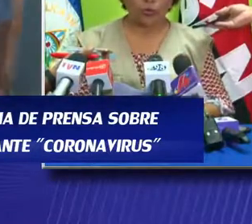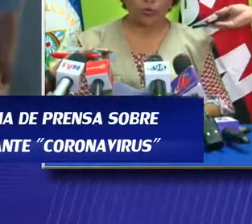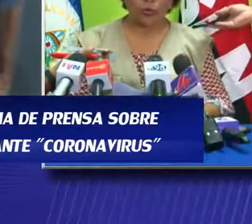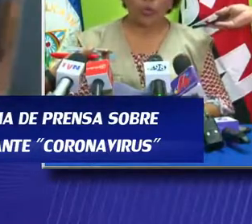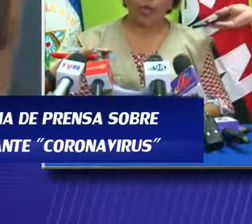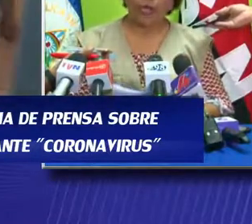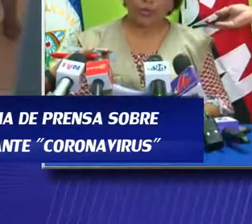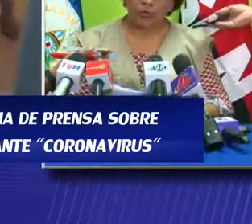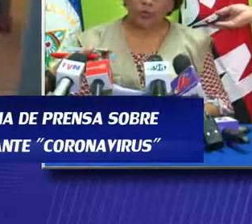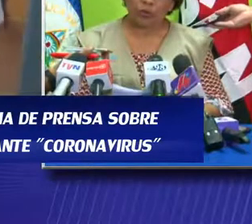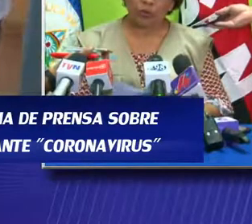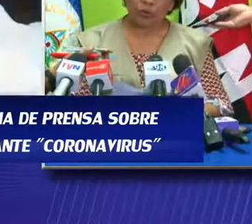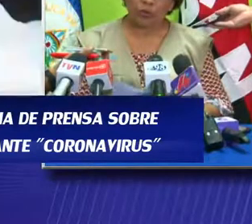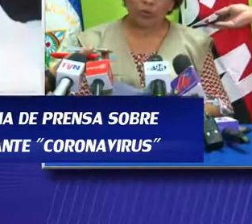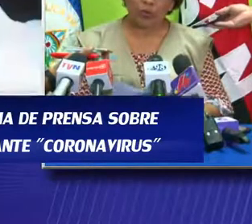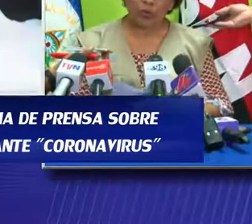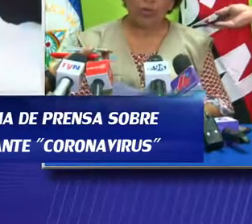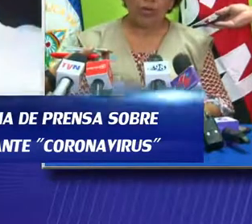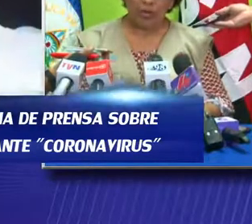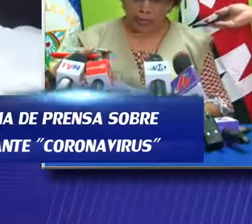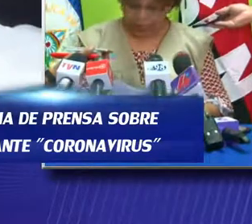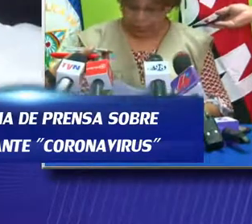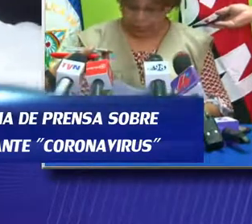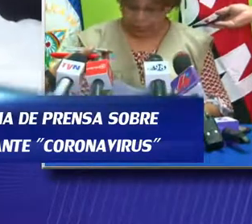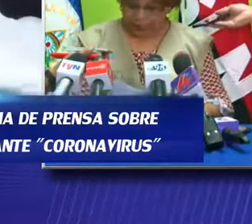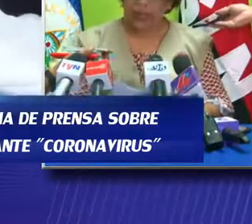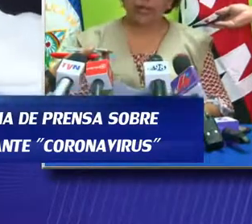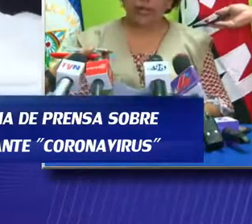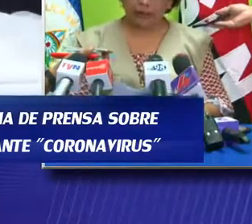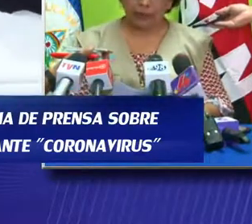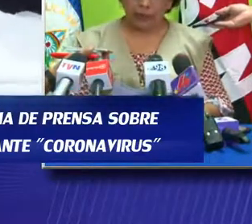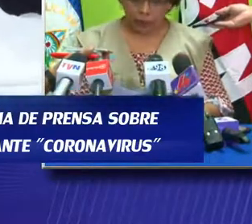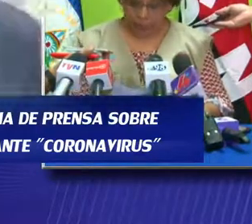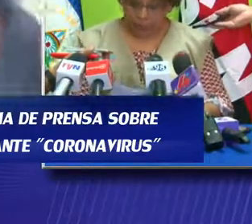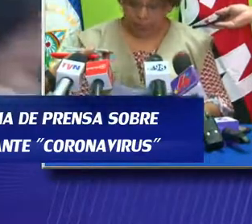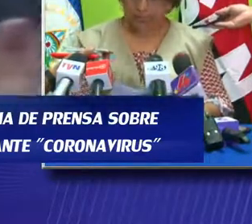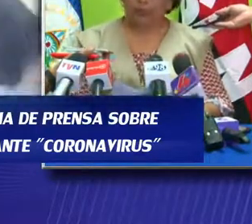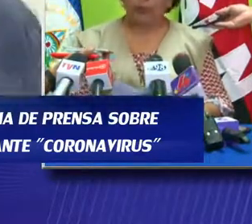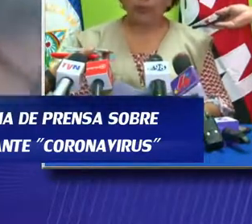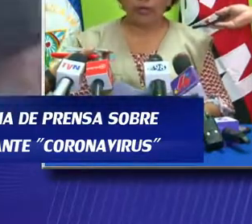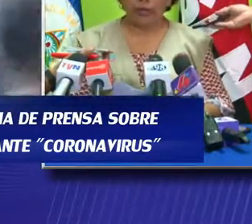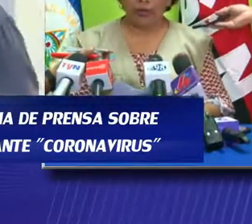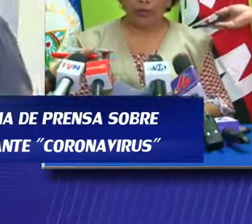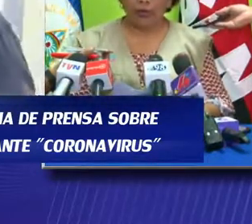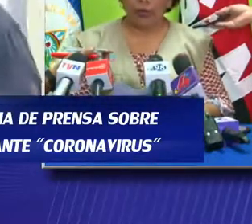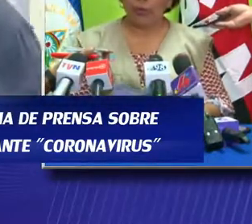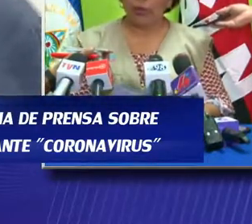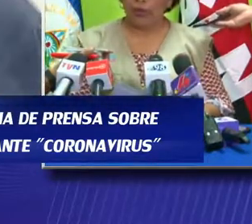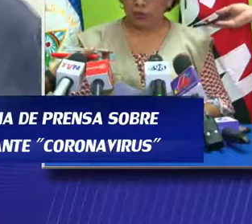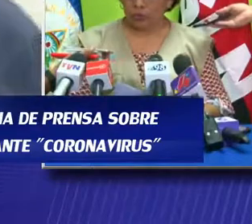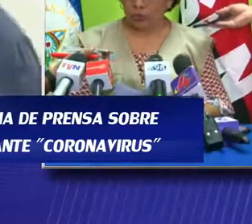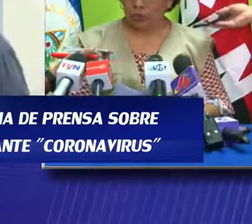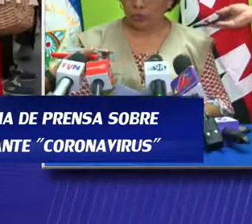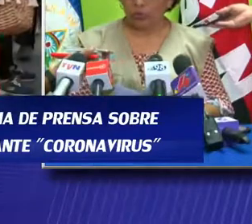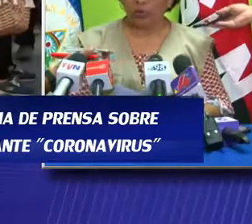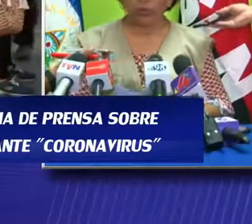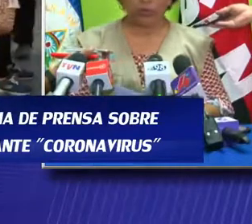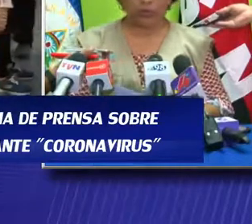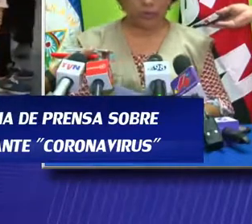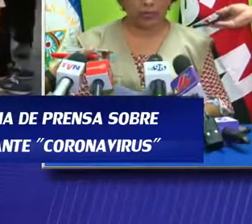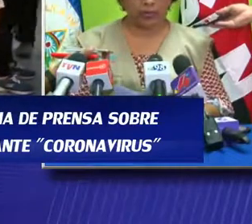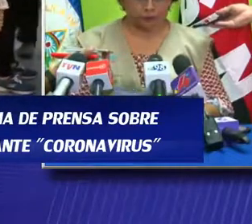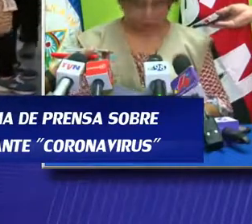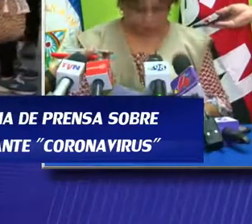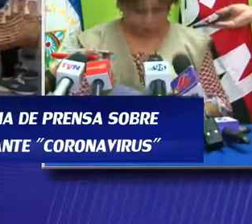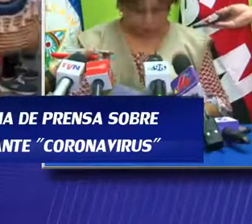caso sospechoso. El caso sospechoso de Ecuador ya fue descartado y se nos agrega de ayer para hoy un caso sospechoso en